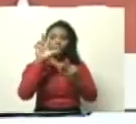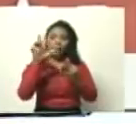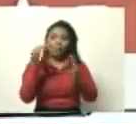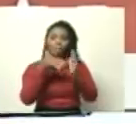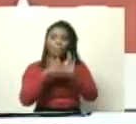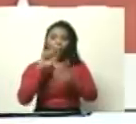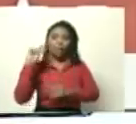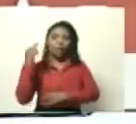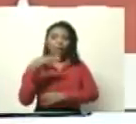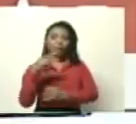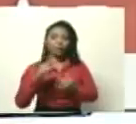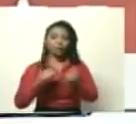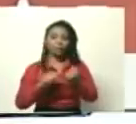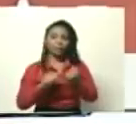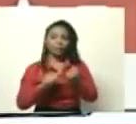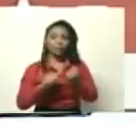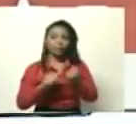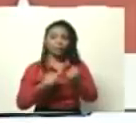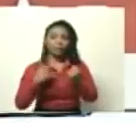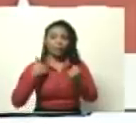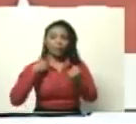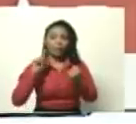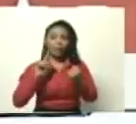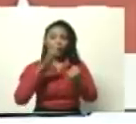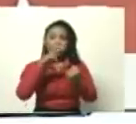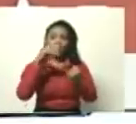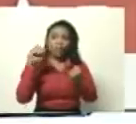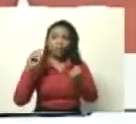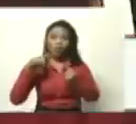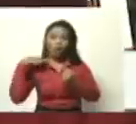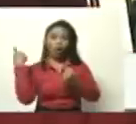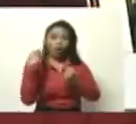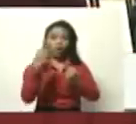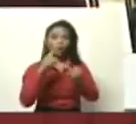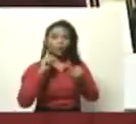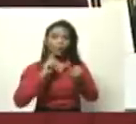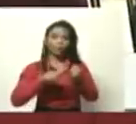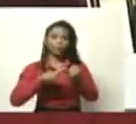hits, que tiene 500 jonrones,